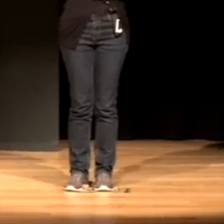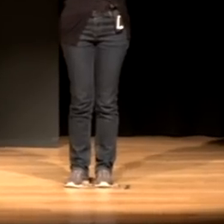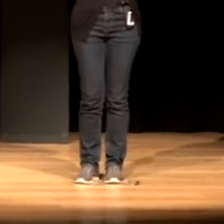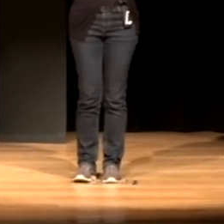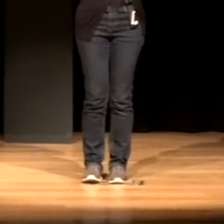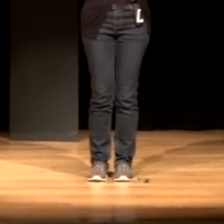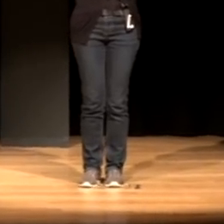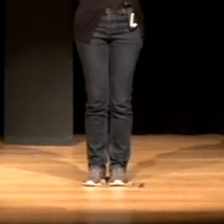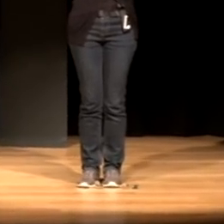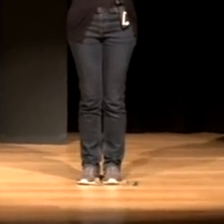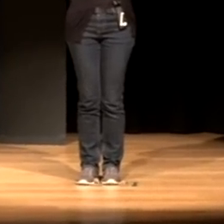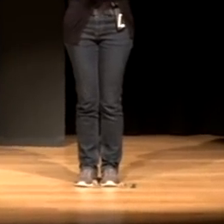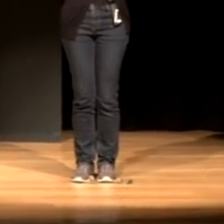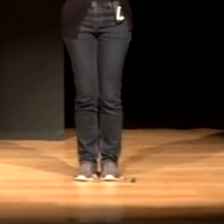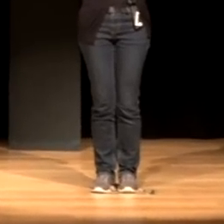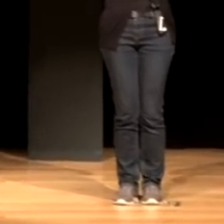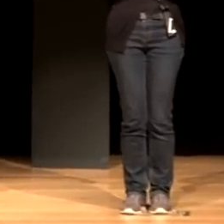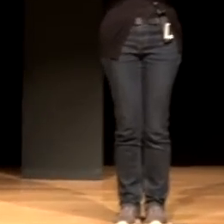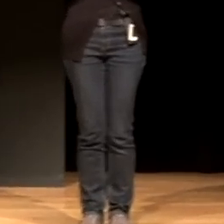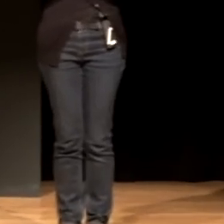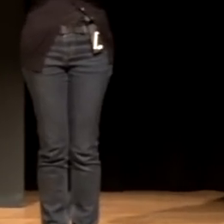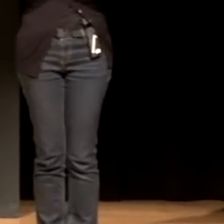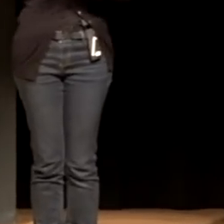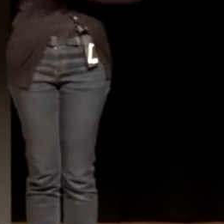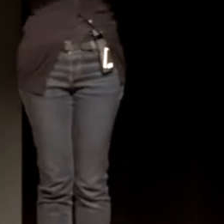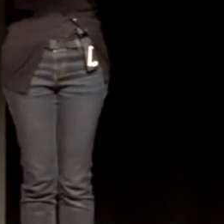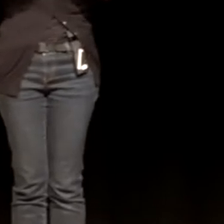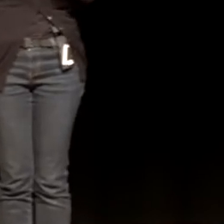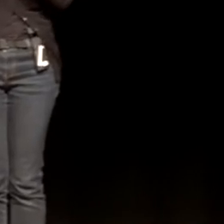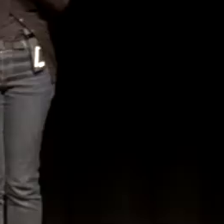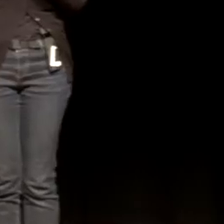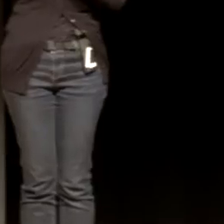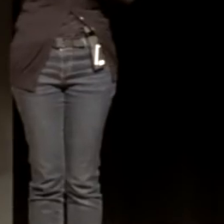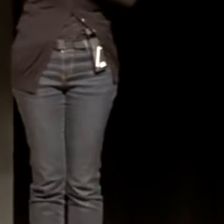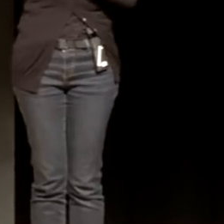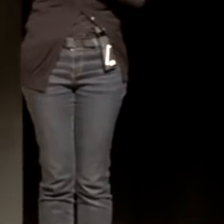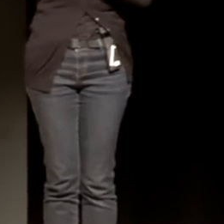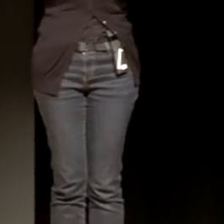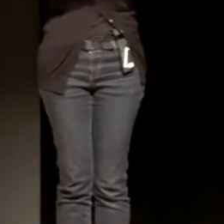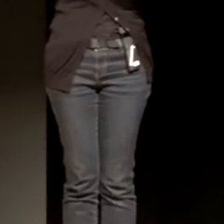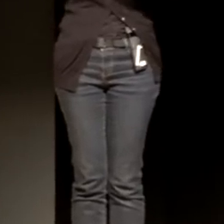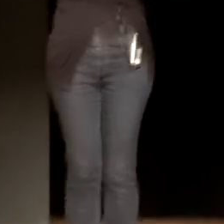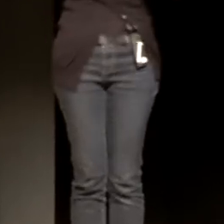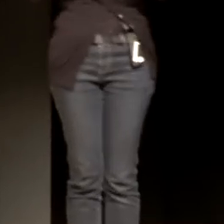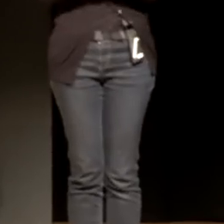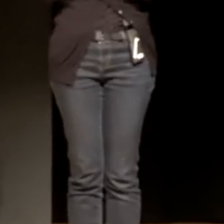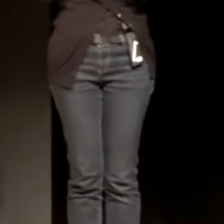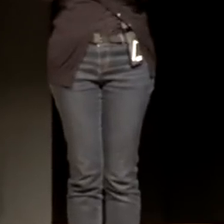ere bereik antol berun nagiko Lan talar